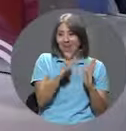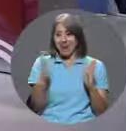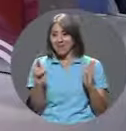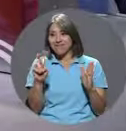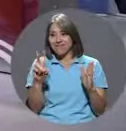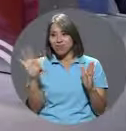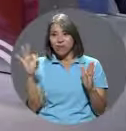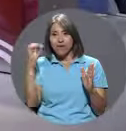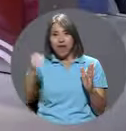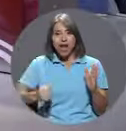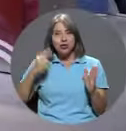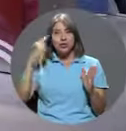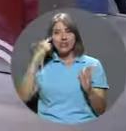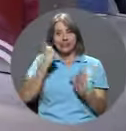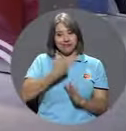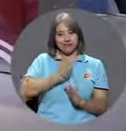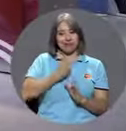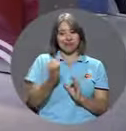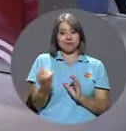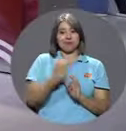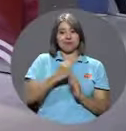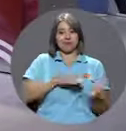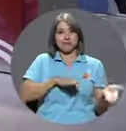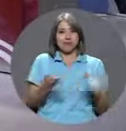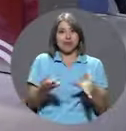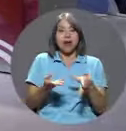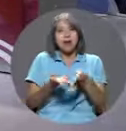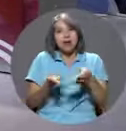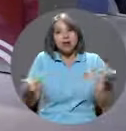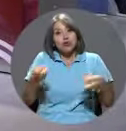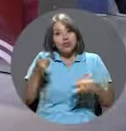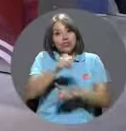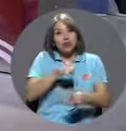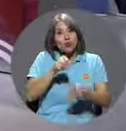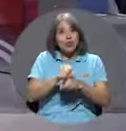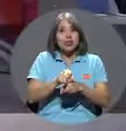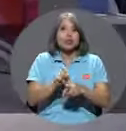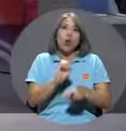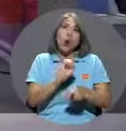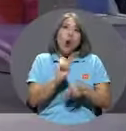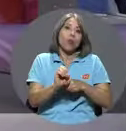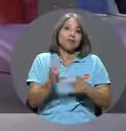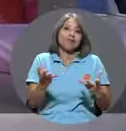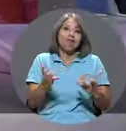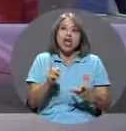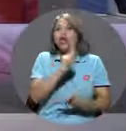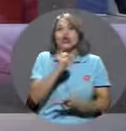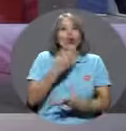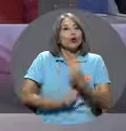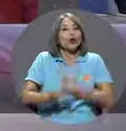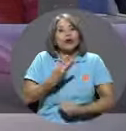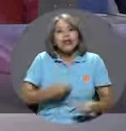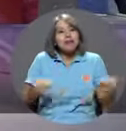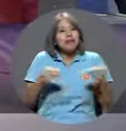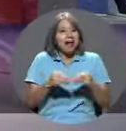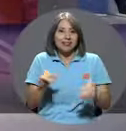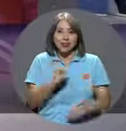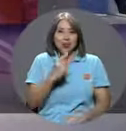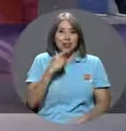para resolver situaciones o para no sufrir más, como dicen ellos y ellas. También